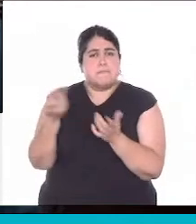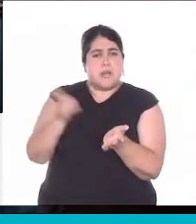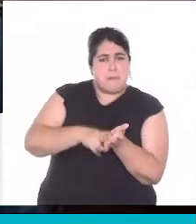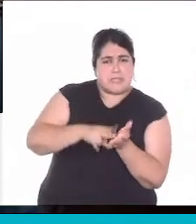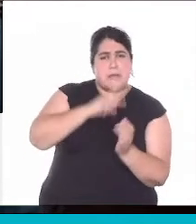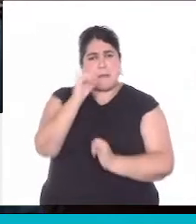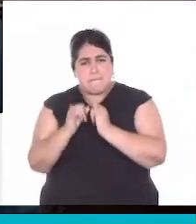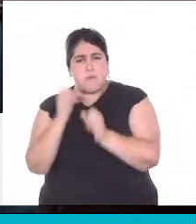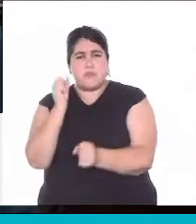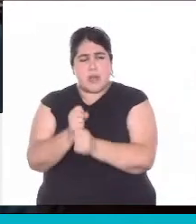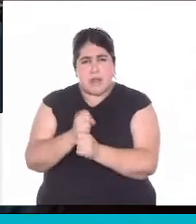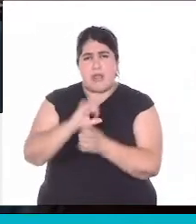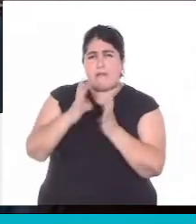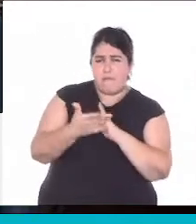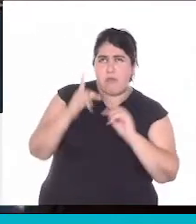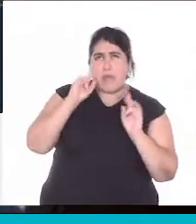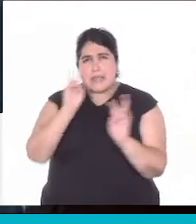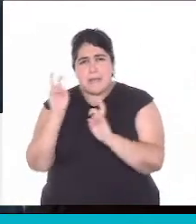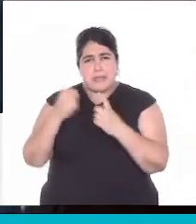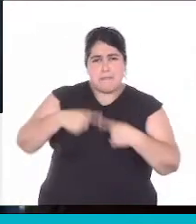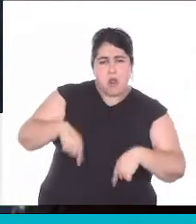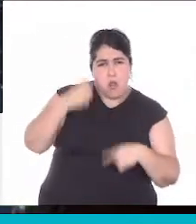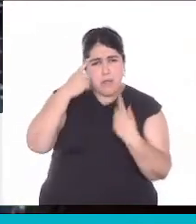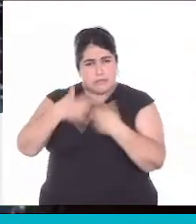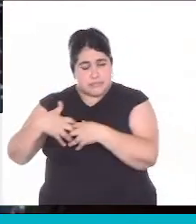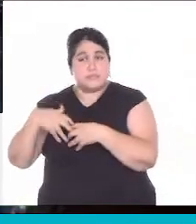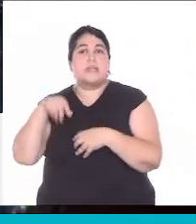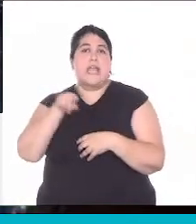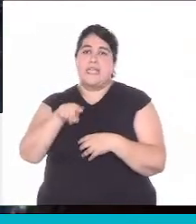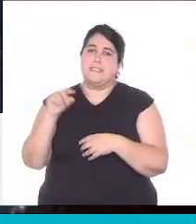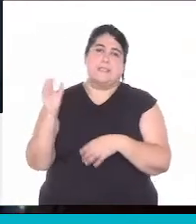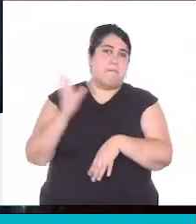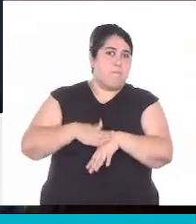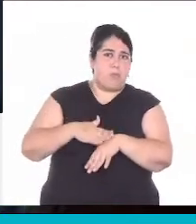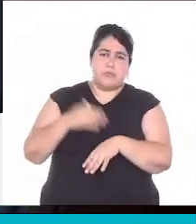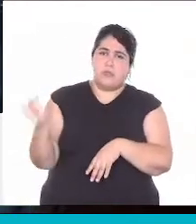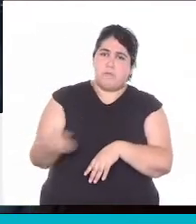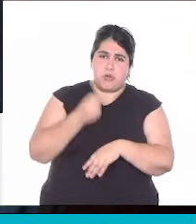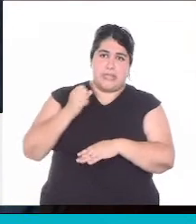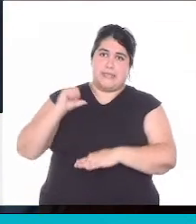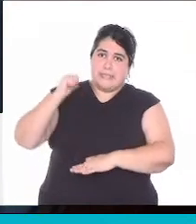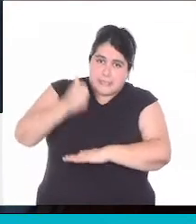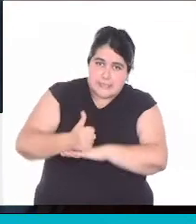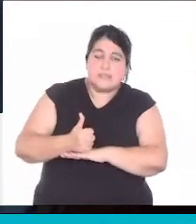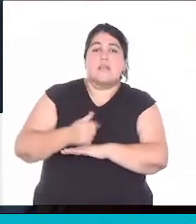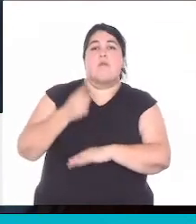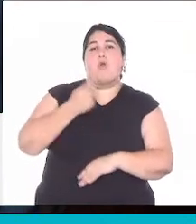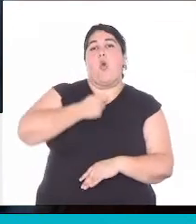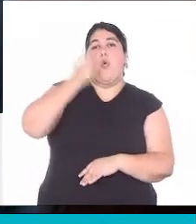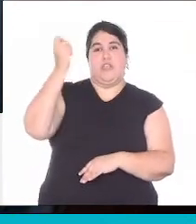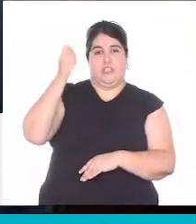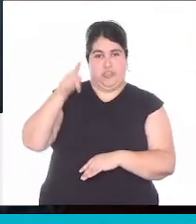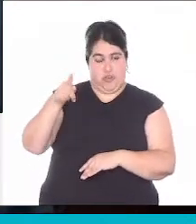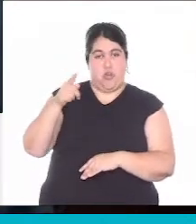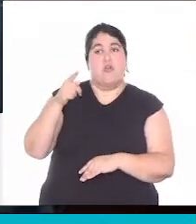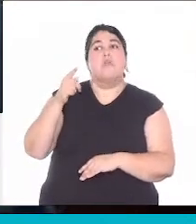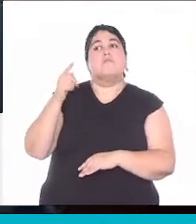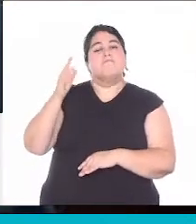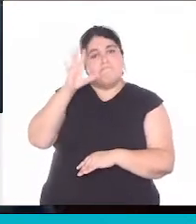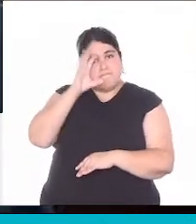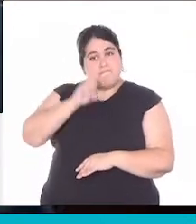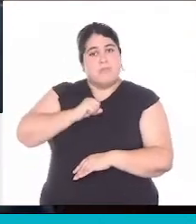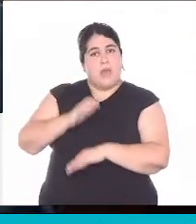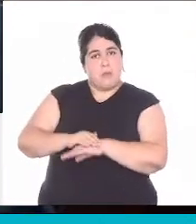iba a decir, que era clave para ese momento tan importante, ese evento tan importante que fue el juicio de las juntas, y ella la responsabilidad de ser